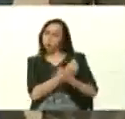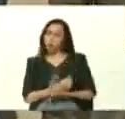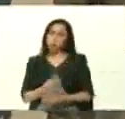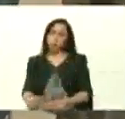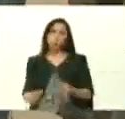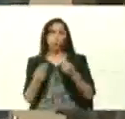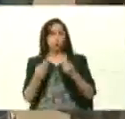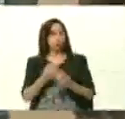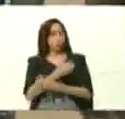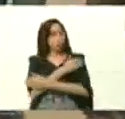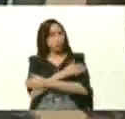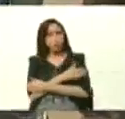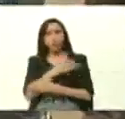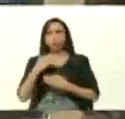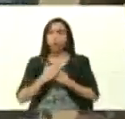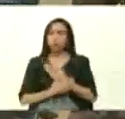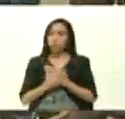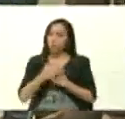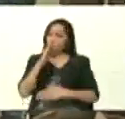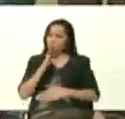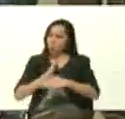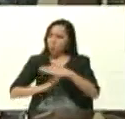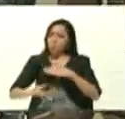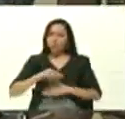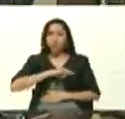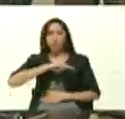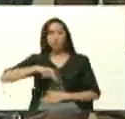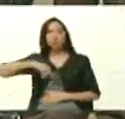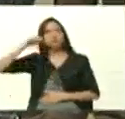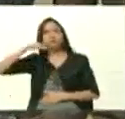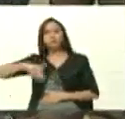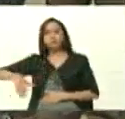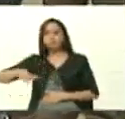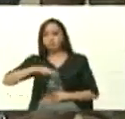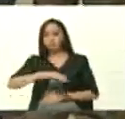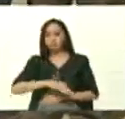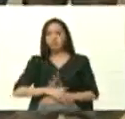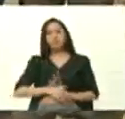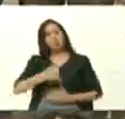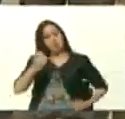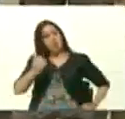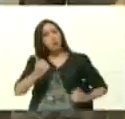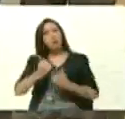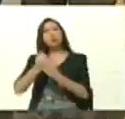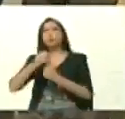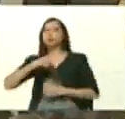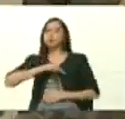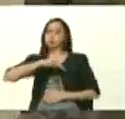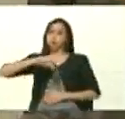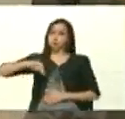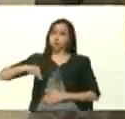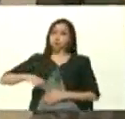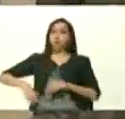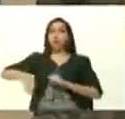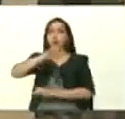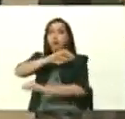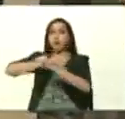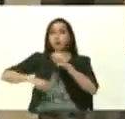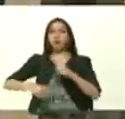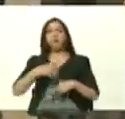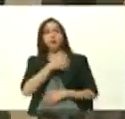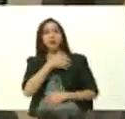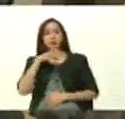tanta solidaridad, por ser humilde con nosotros, con este pueblo, y cuente usted con nosotros para defender esta